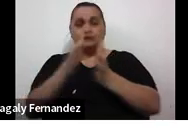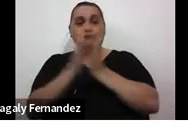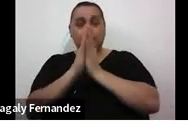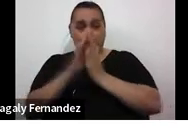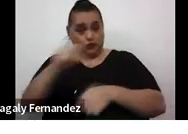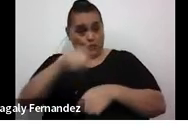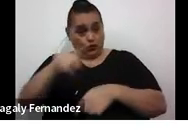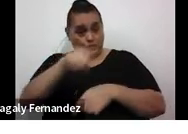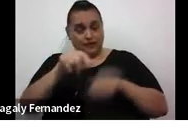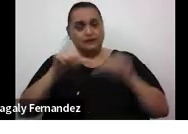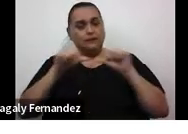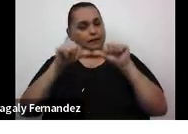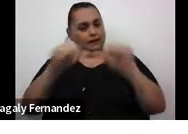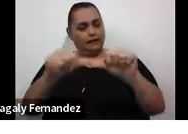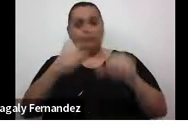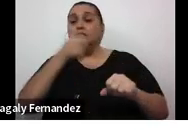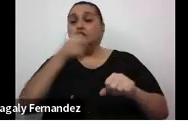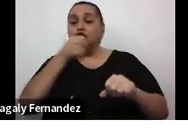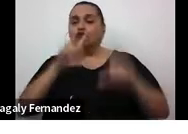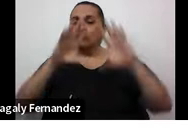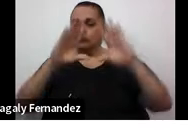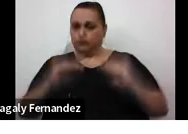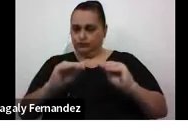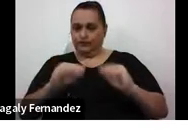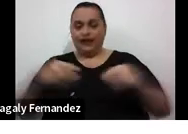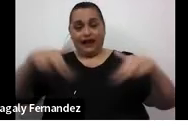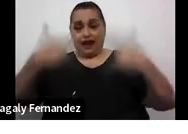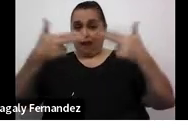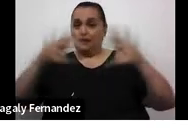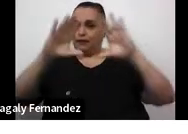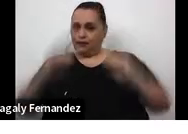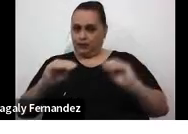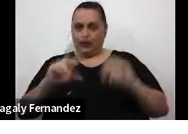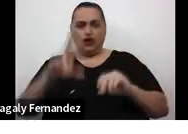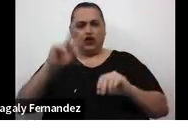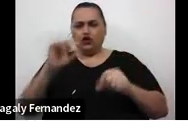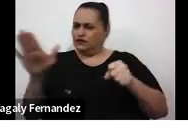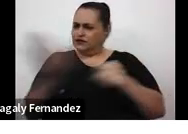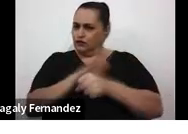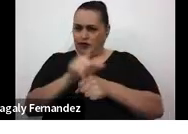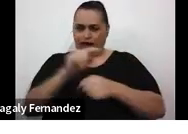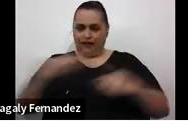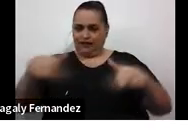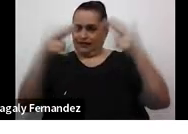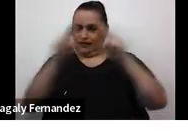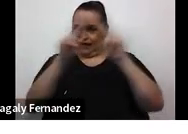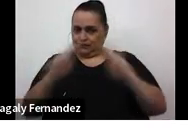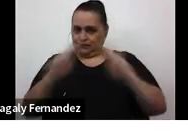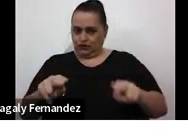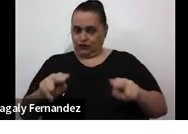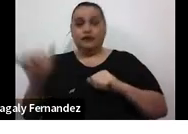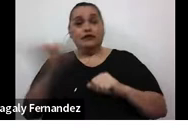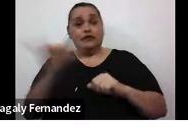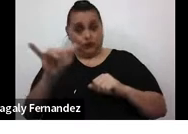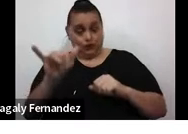mantener sus micrófonos silenciados y cámaras apagadas para no saturar la transmisión de igual forma